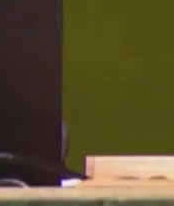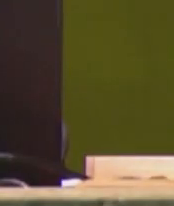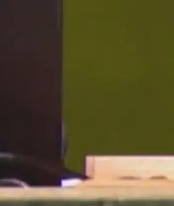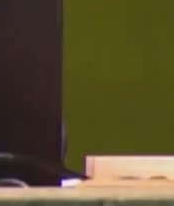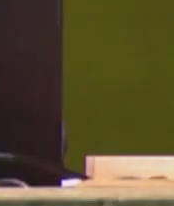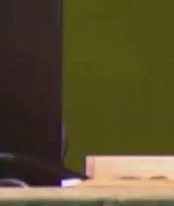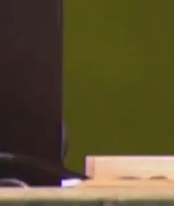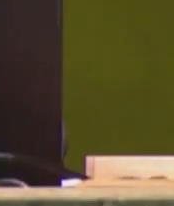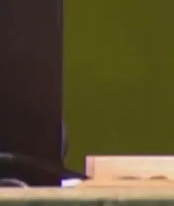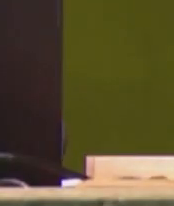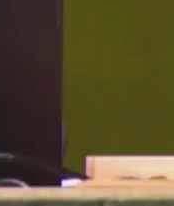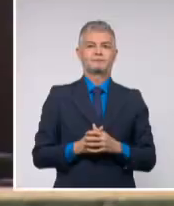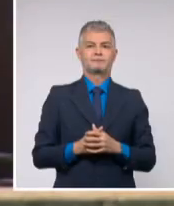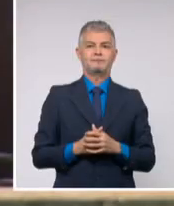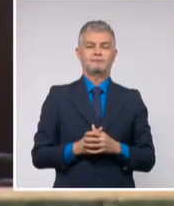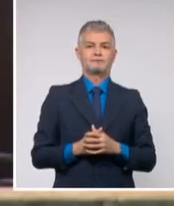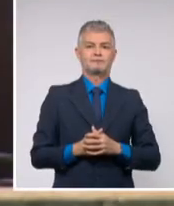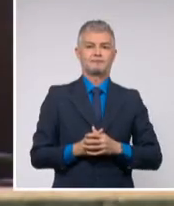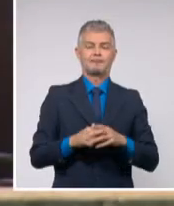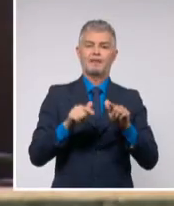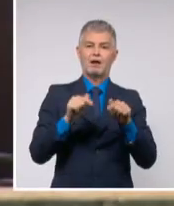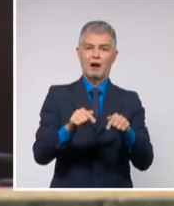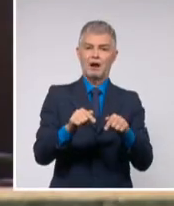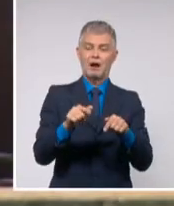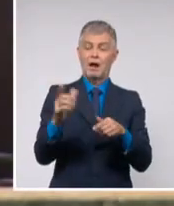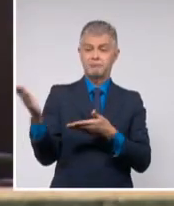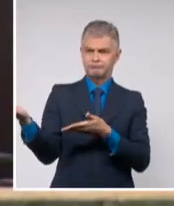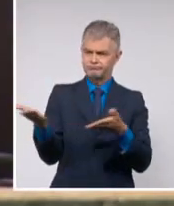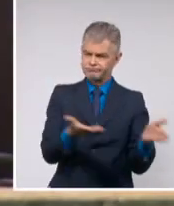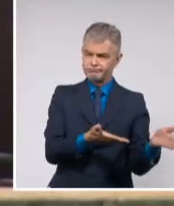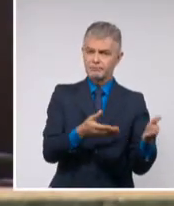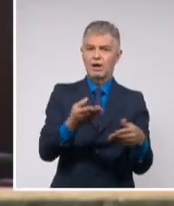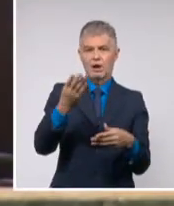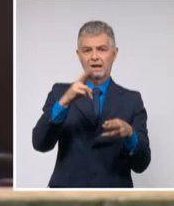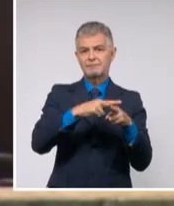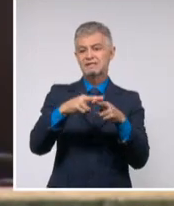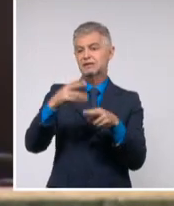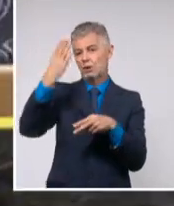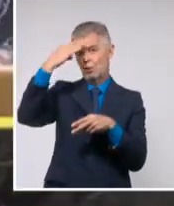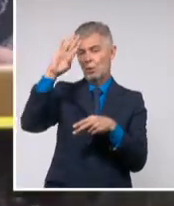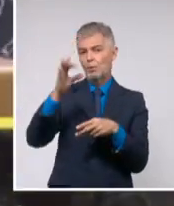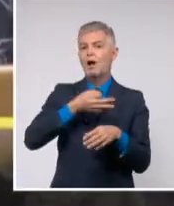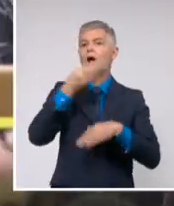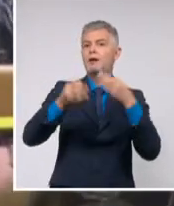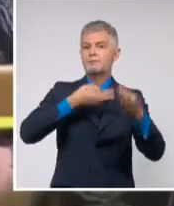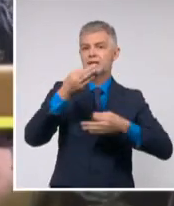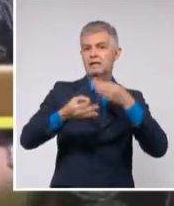la palabra ahora a la distinguida representación de Cuba para que presente una declaración del ministro.